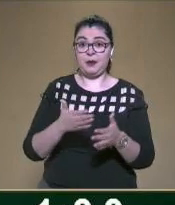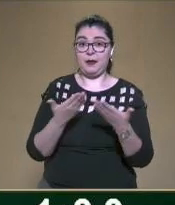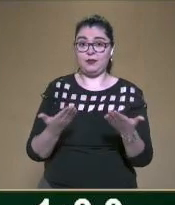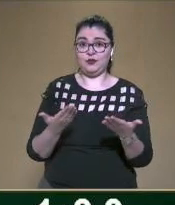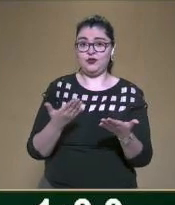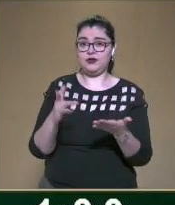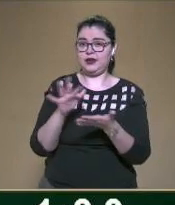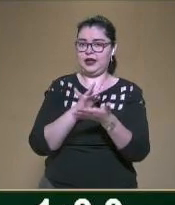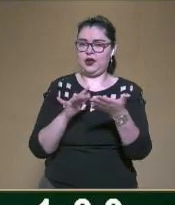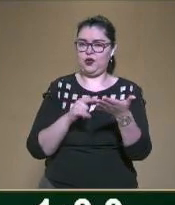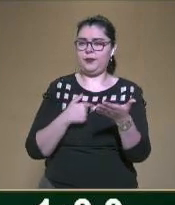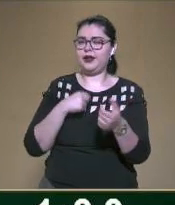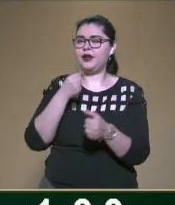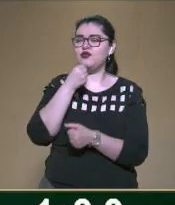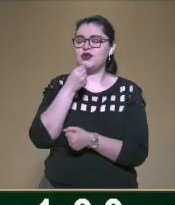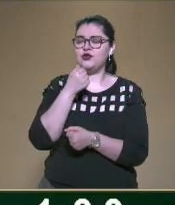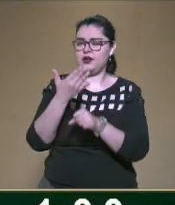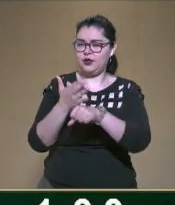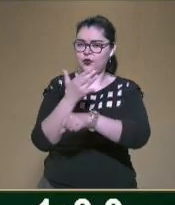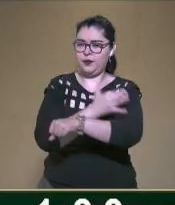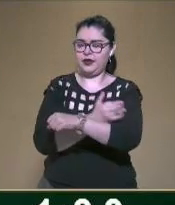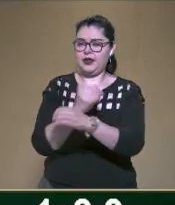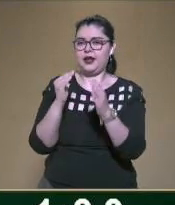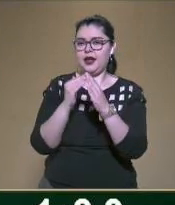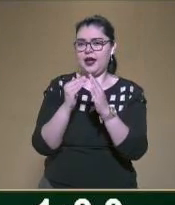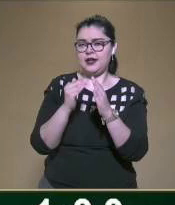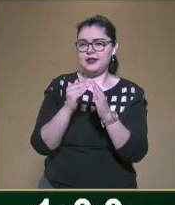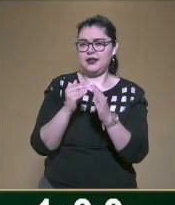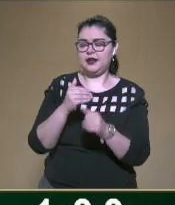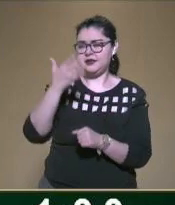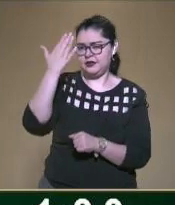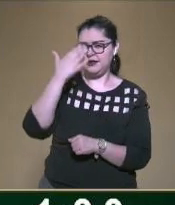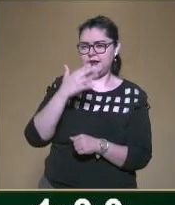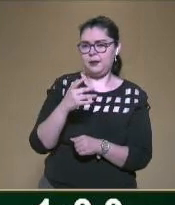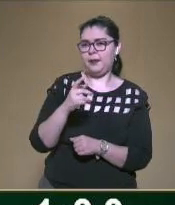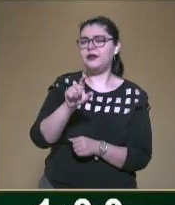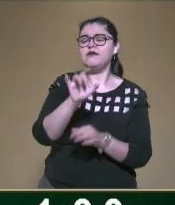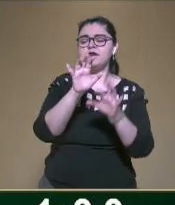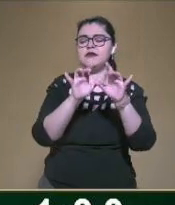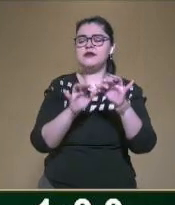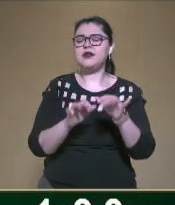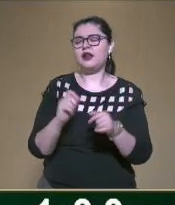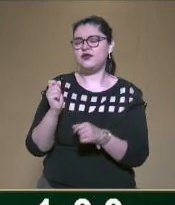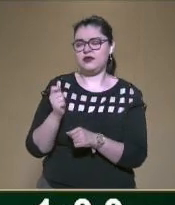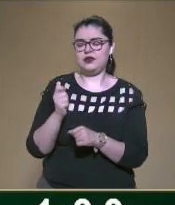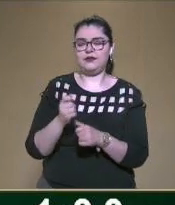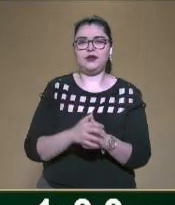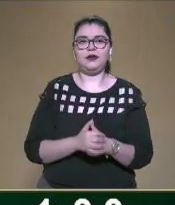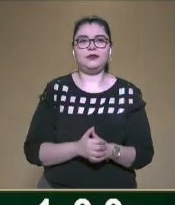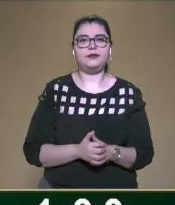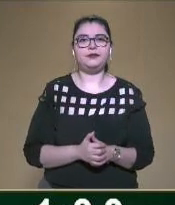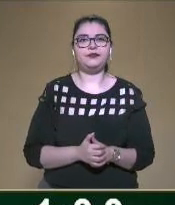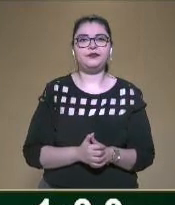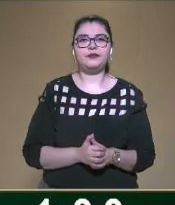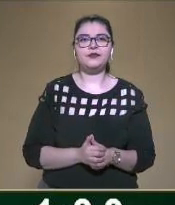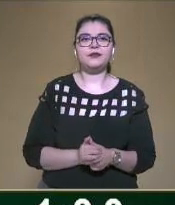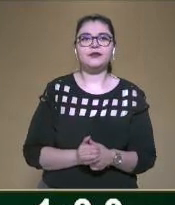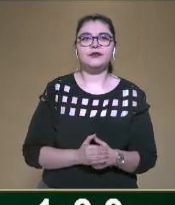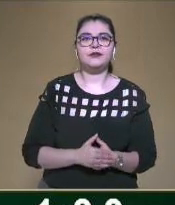ustedes estén, ¿verdad?, sepan interpretar o de qué tipo de texto estamos hablando. Vamos a leerlo y pongan mucha